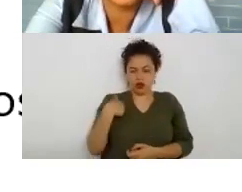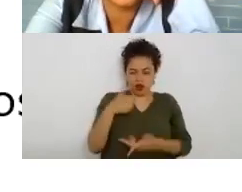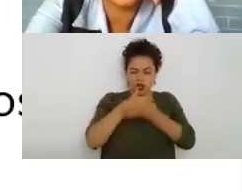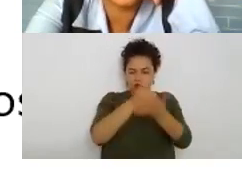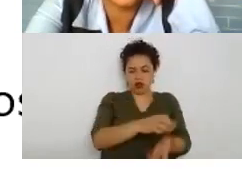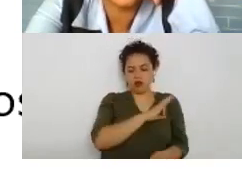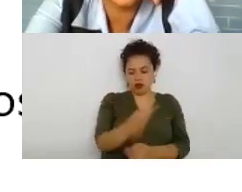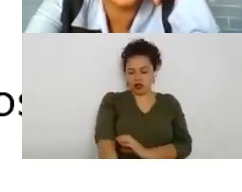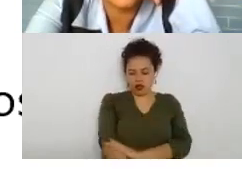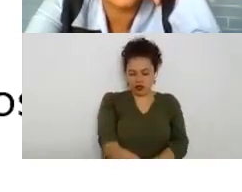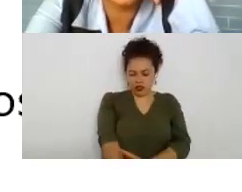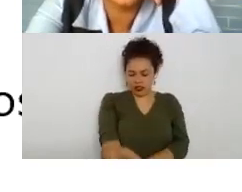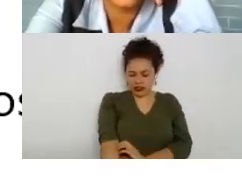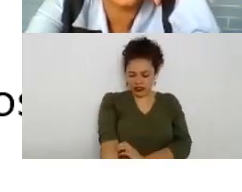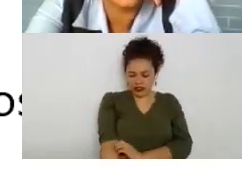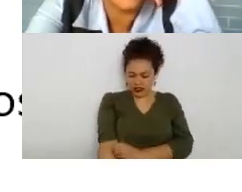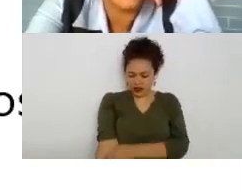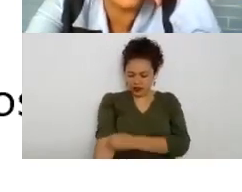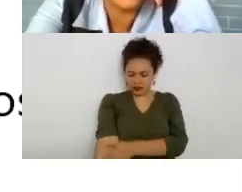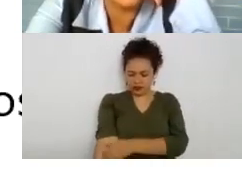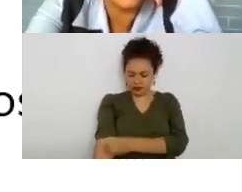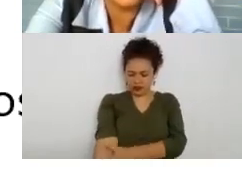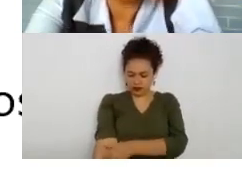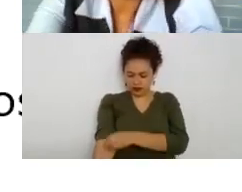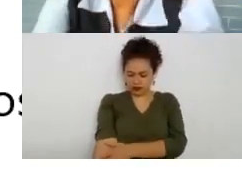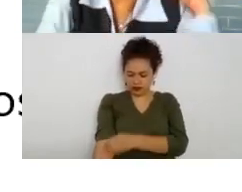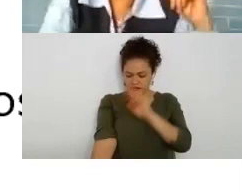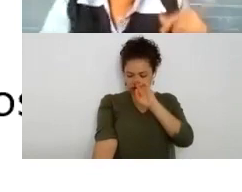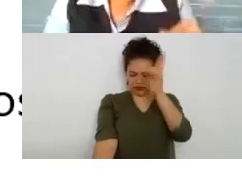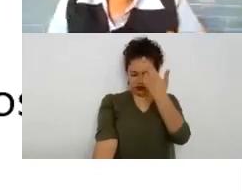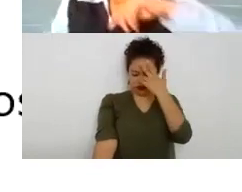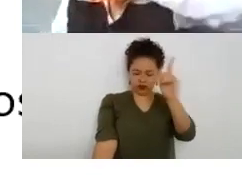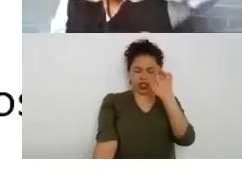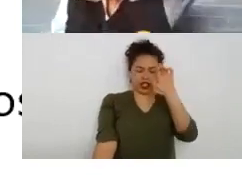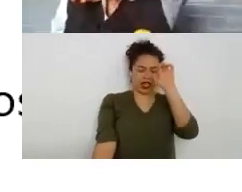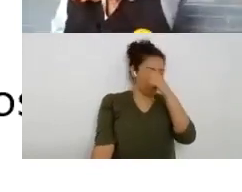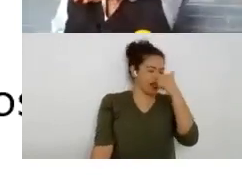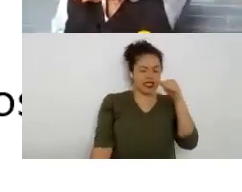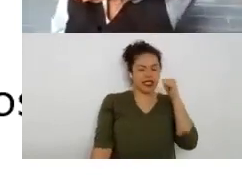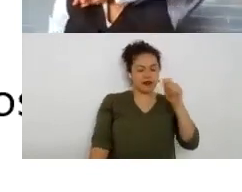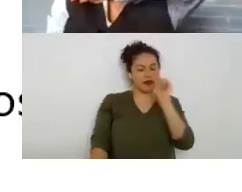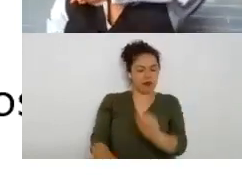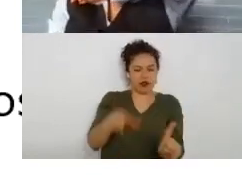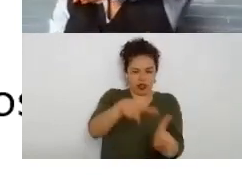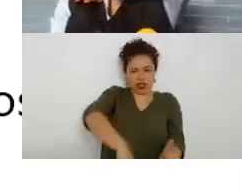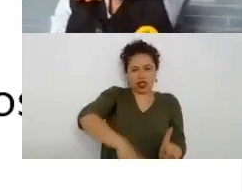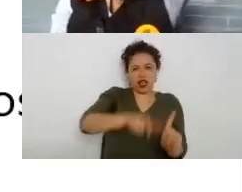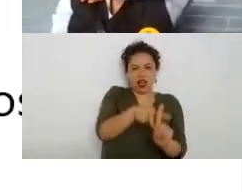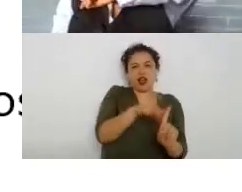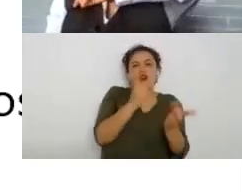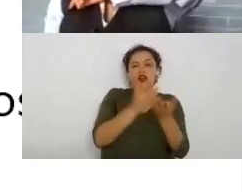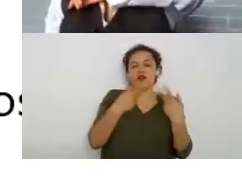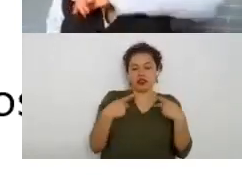persona. Exactamente. Recordemos la parte de proteger. Proteger no solamente es cuidar a la víctima y cuidarla a mí,